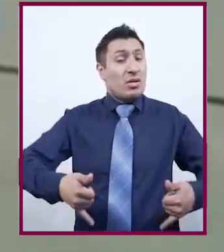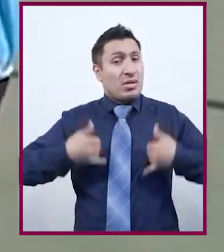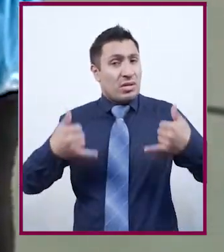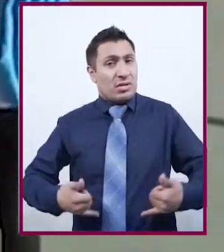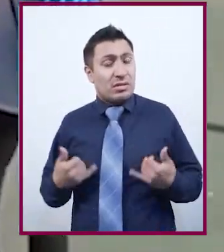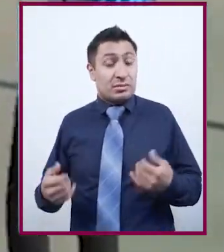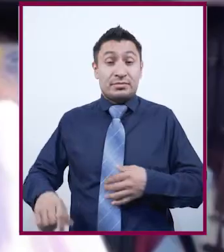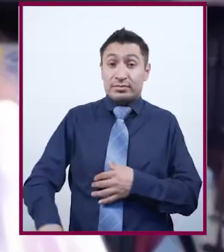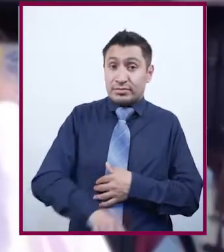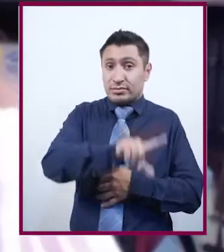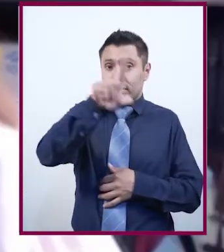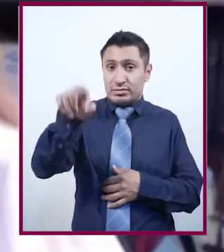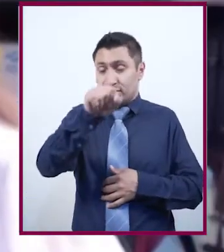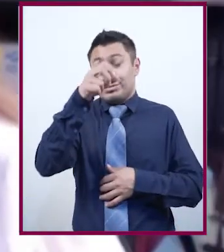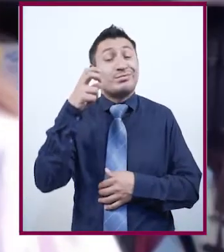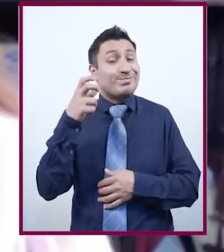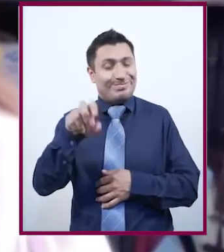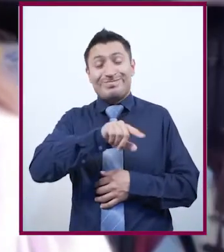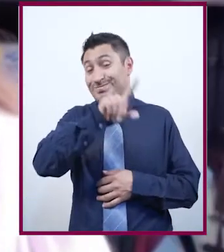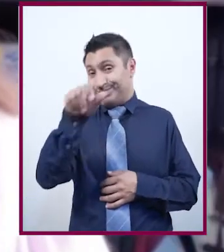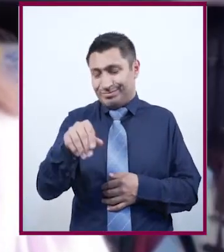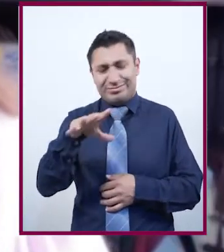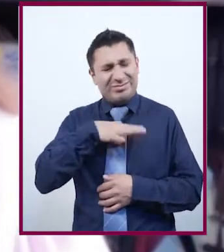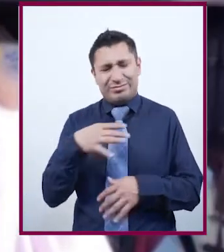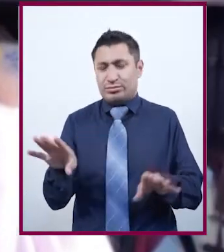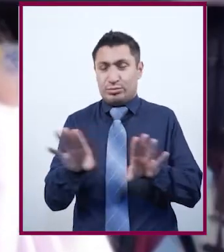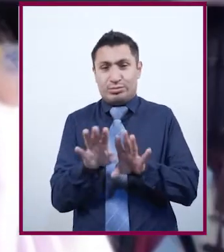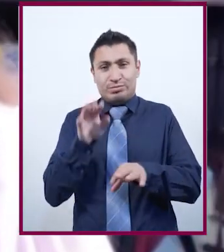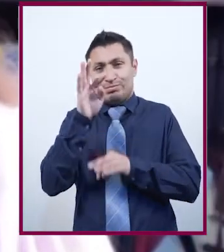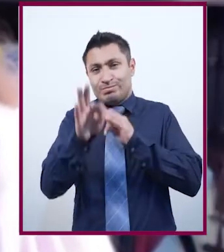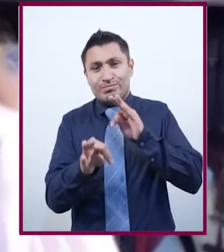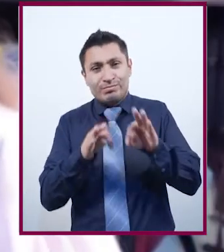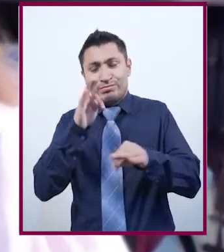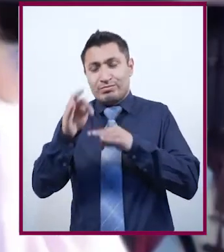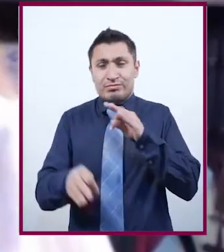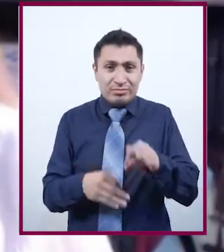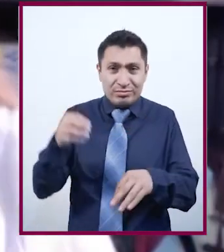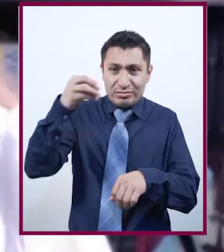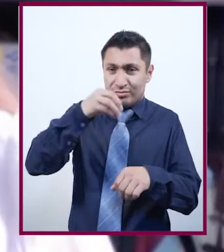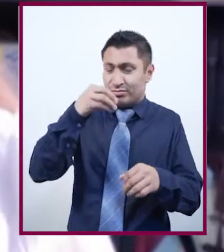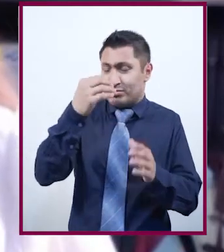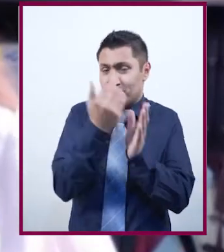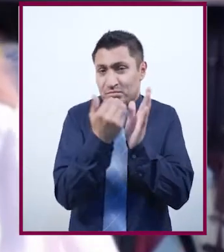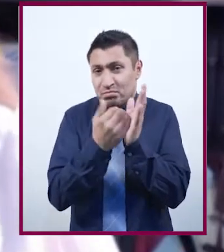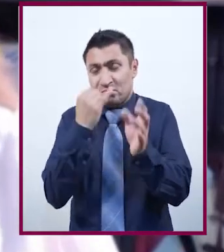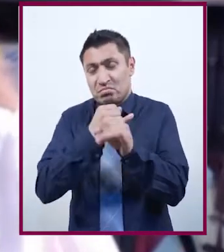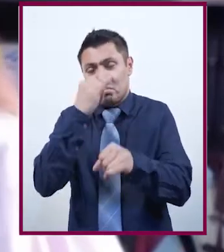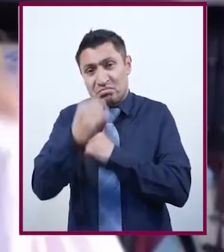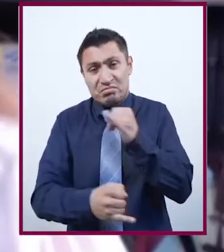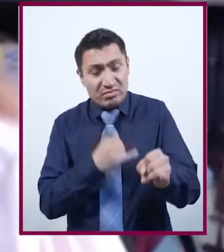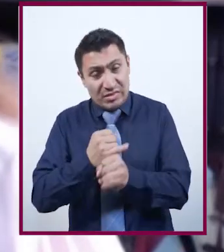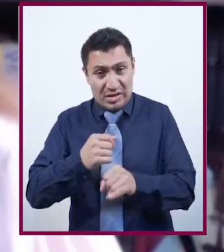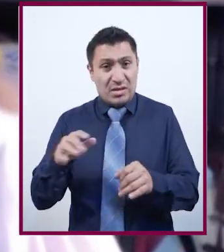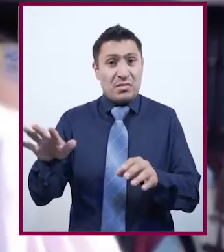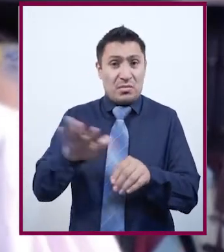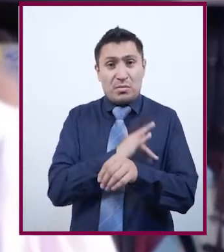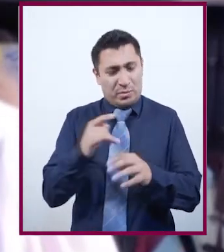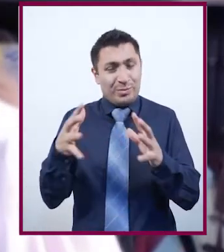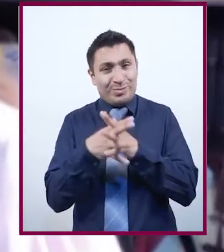a esto surgen otros tratados internacionales derivados de las guerras, nuevamente, ¿no? En este caso de la Guerra